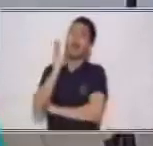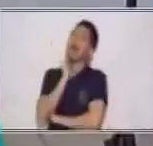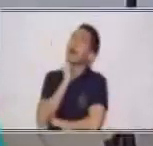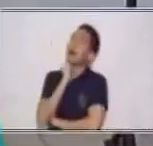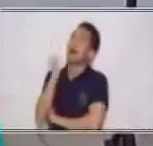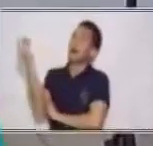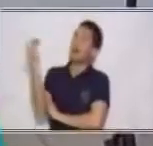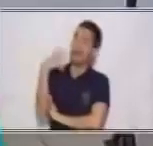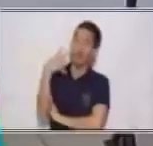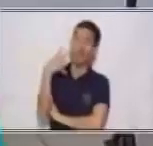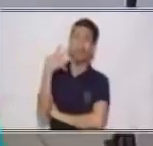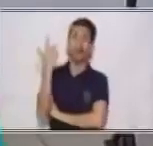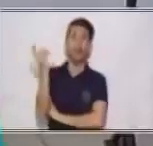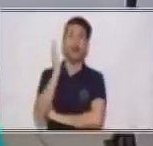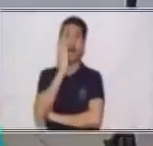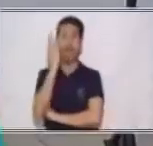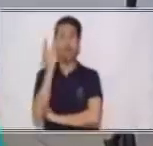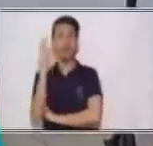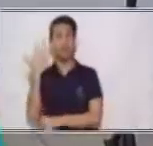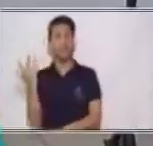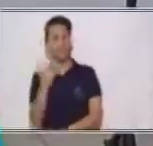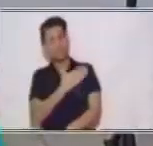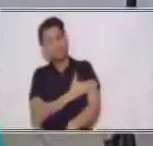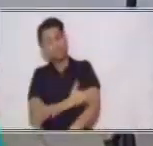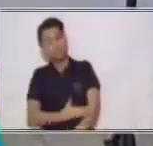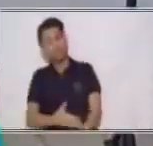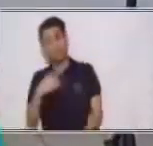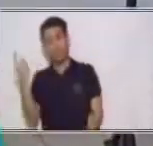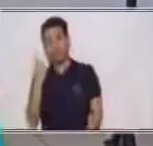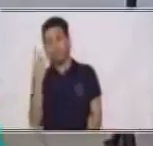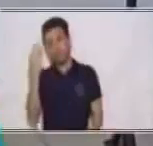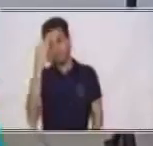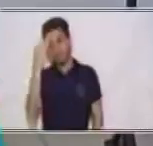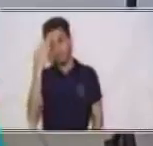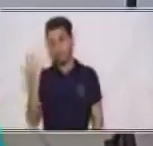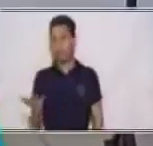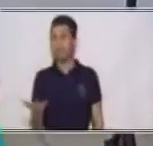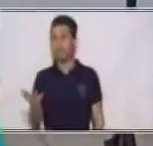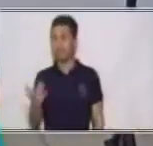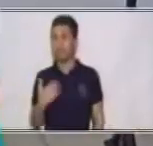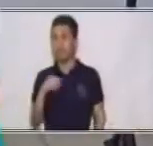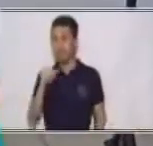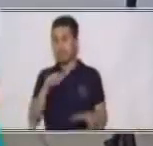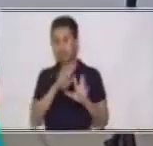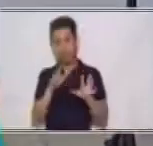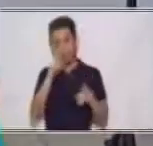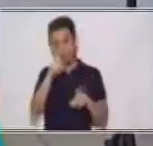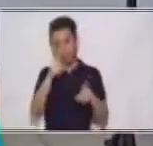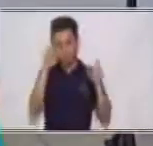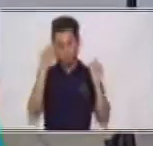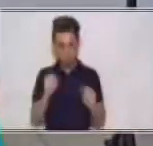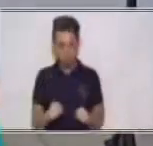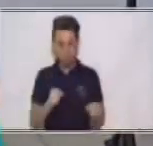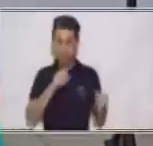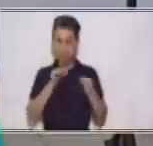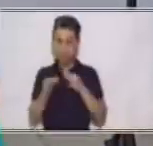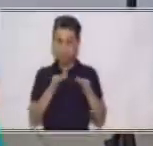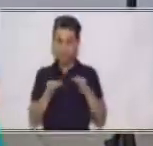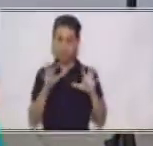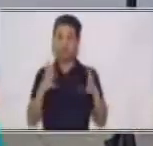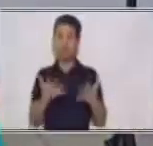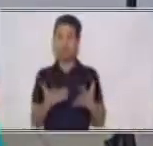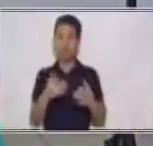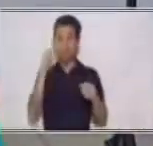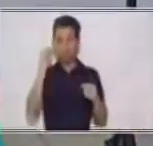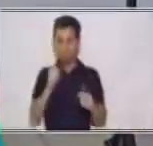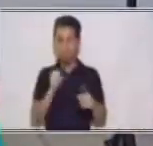personas adultas sobre todas las historias, leyendas que ellos puedan saber. Entonces, los dejo para que ustedes puedan explicar eso y